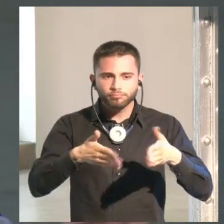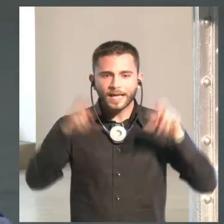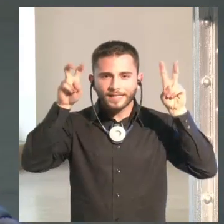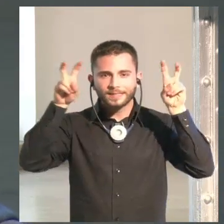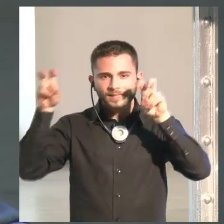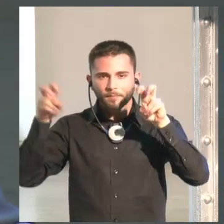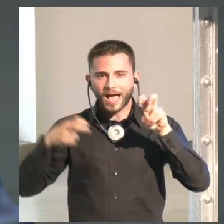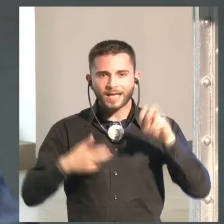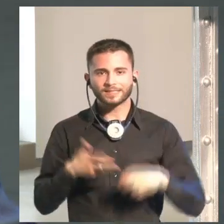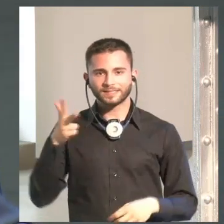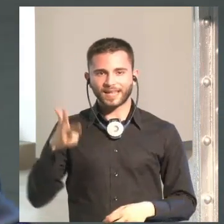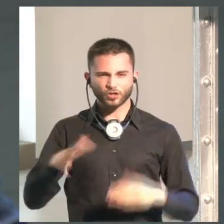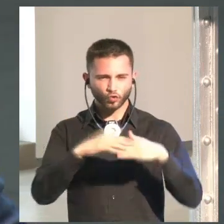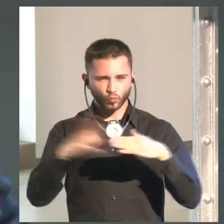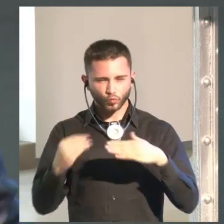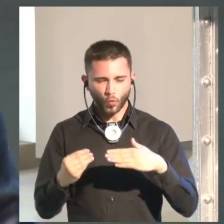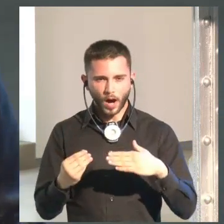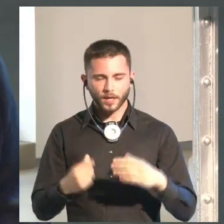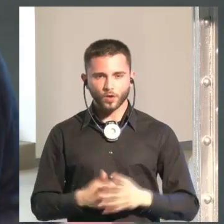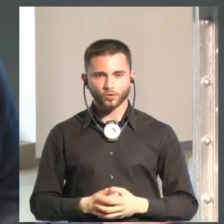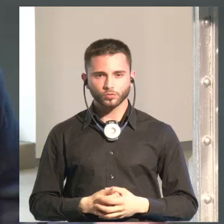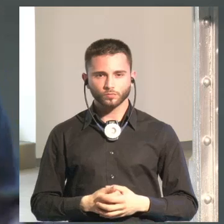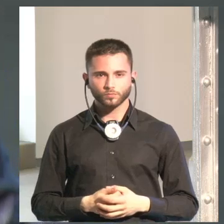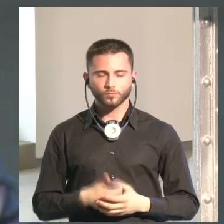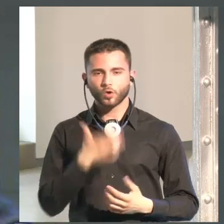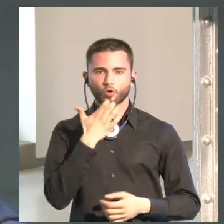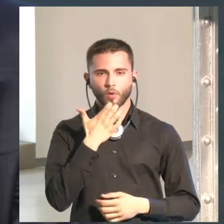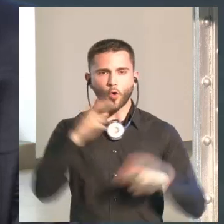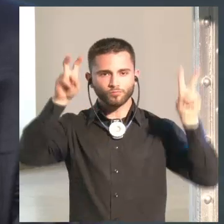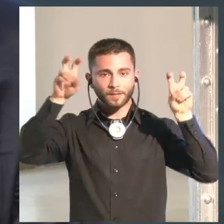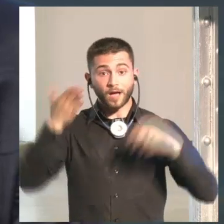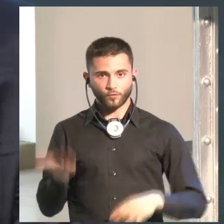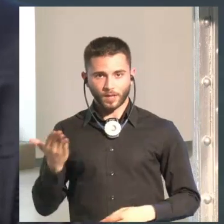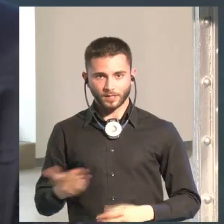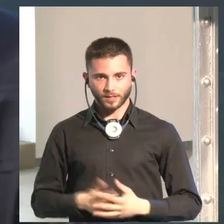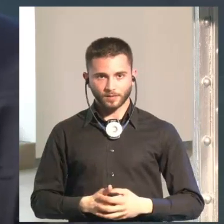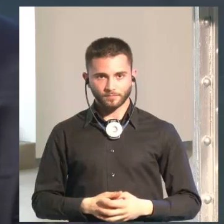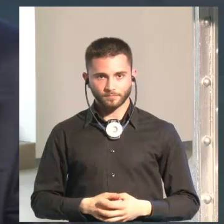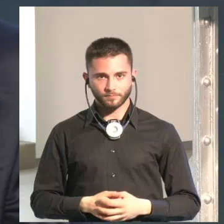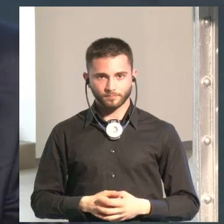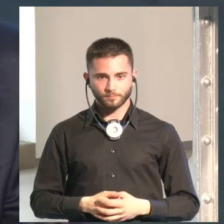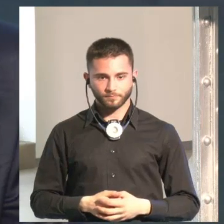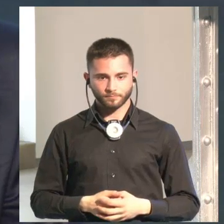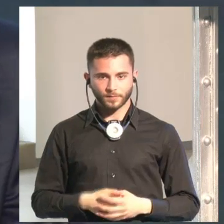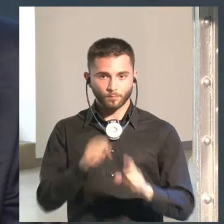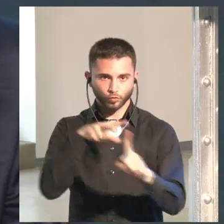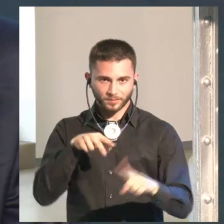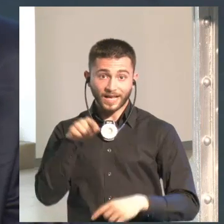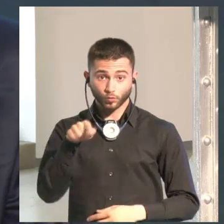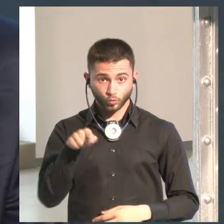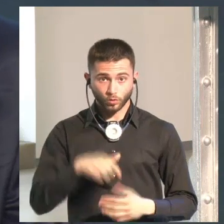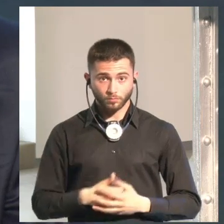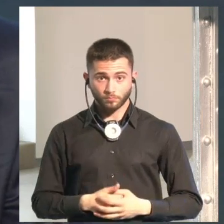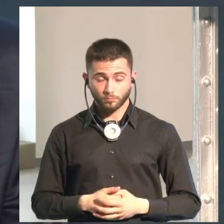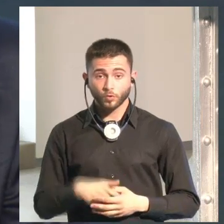los derechos de los usuarios como un tema fundamental de tu punto de vista. Y